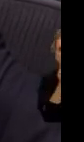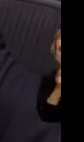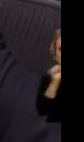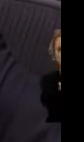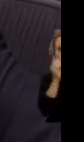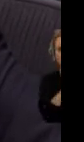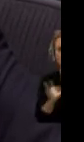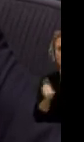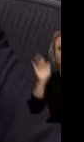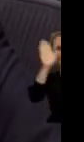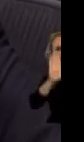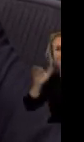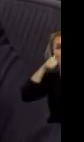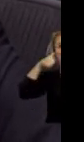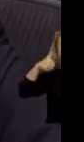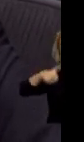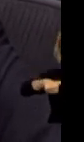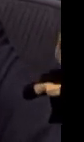de su departamento,